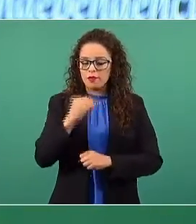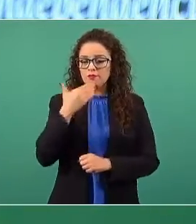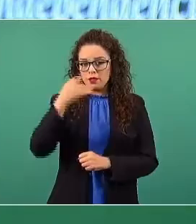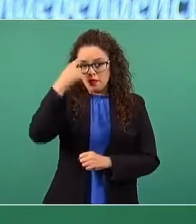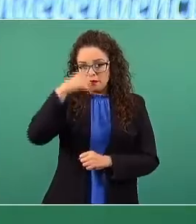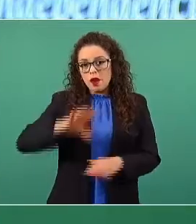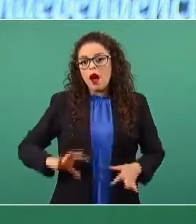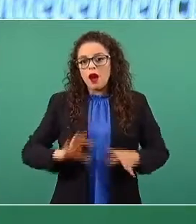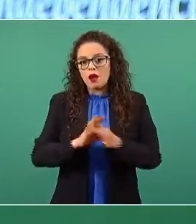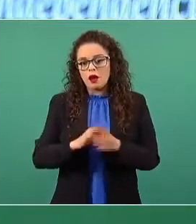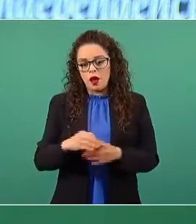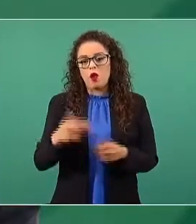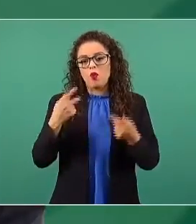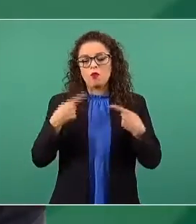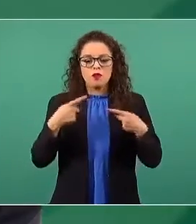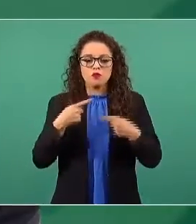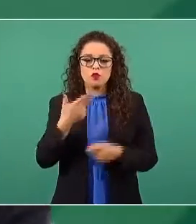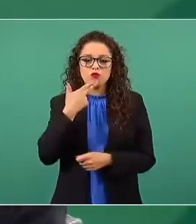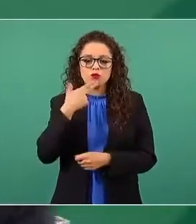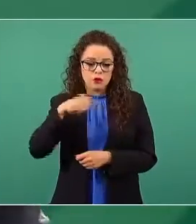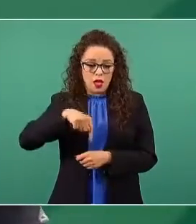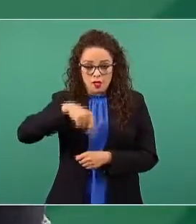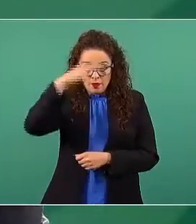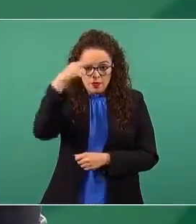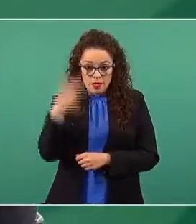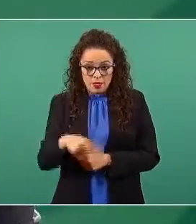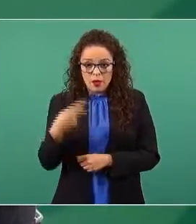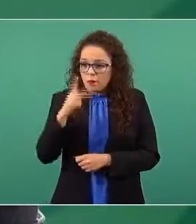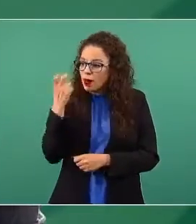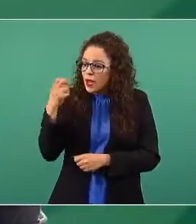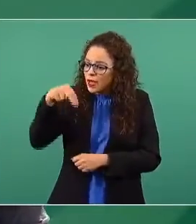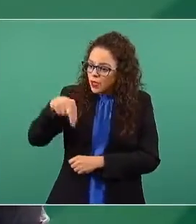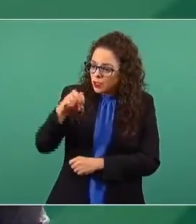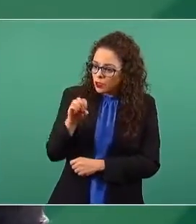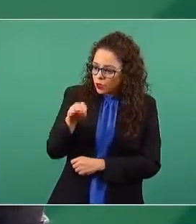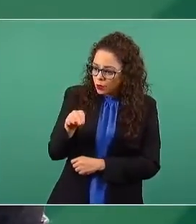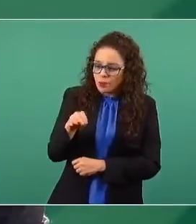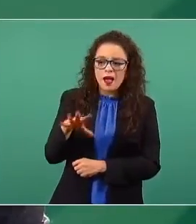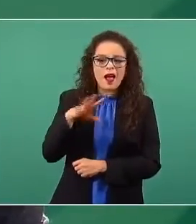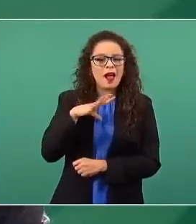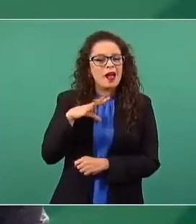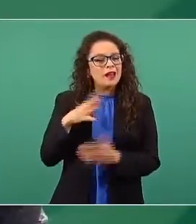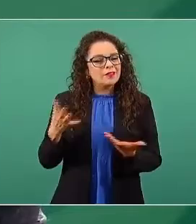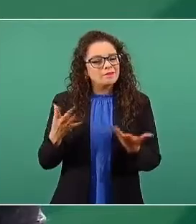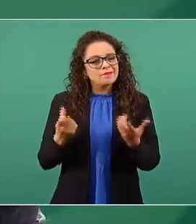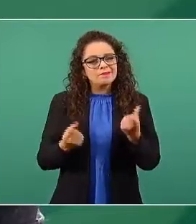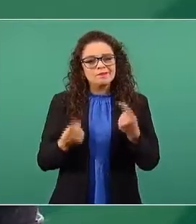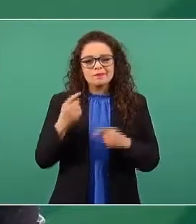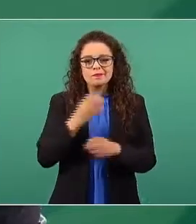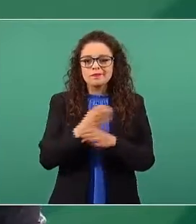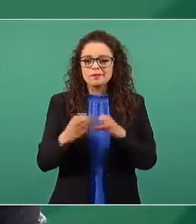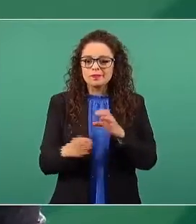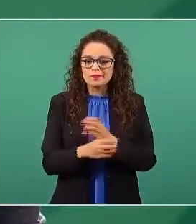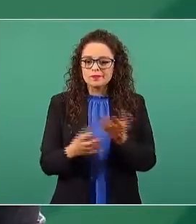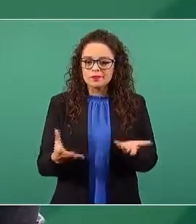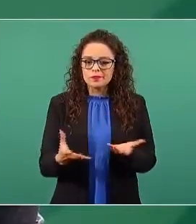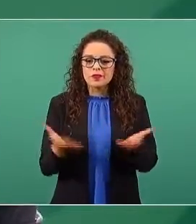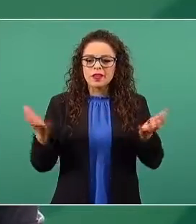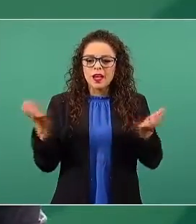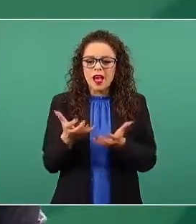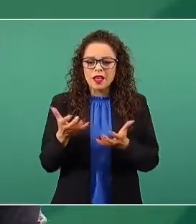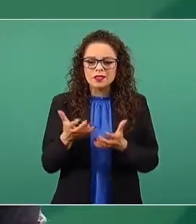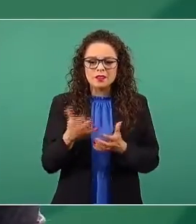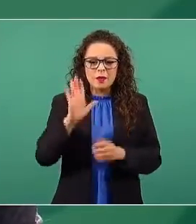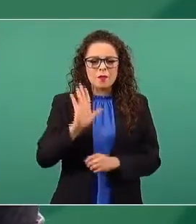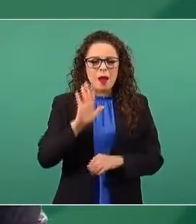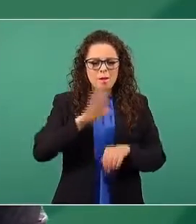población mexicana. Pero en esa norma había una serie de detalles que parecían hechos con una dedicatoria